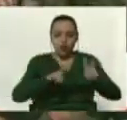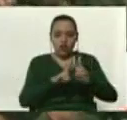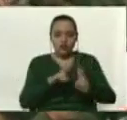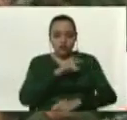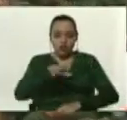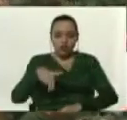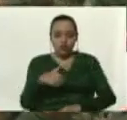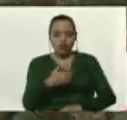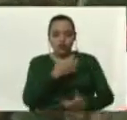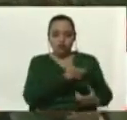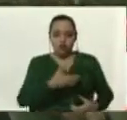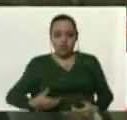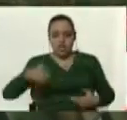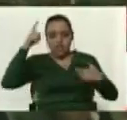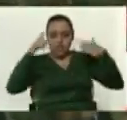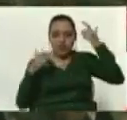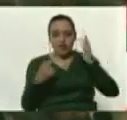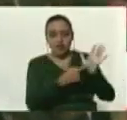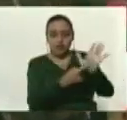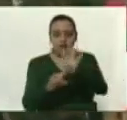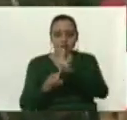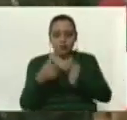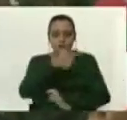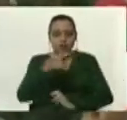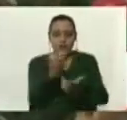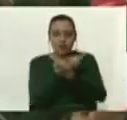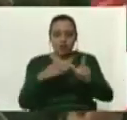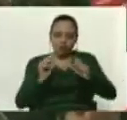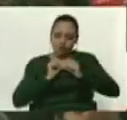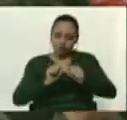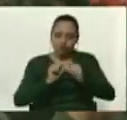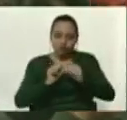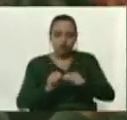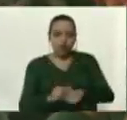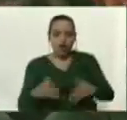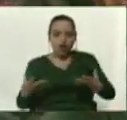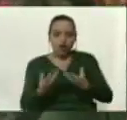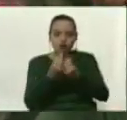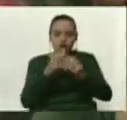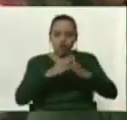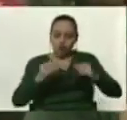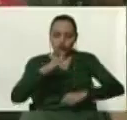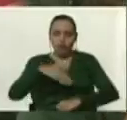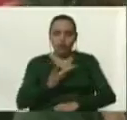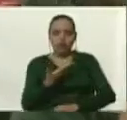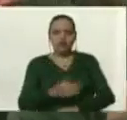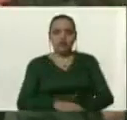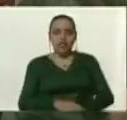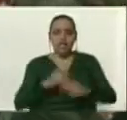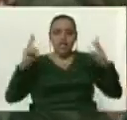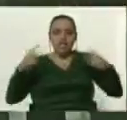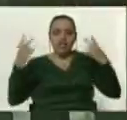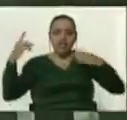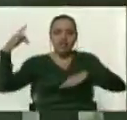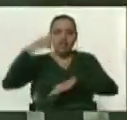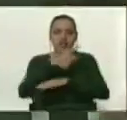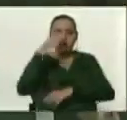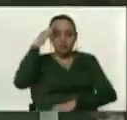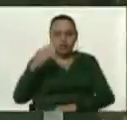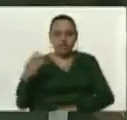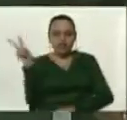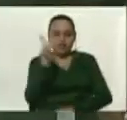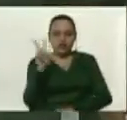comandante Hugo Chávez, con el ejemplo de los libertadores. Sigamos adelante. Juntos todo es posible. ¡Que viva la aviación militar de